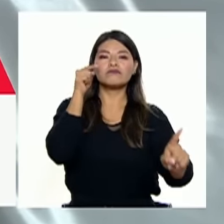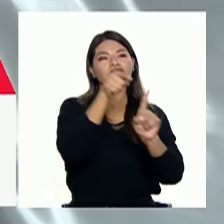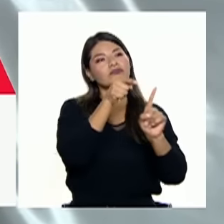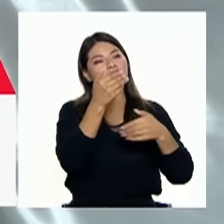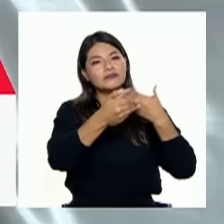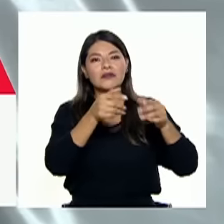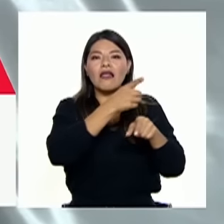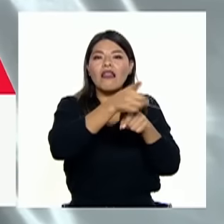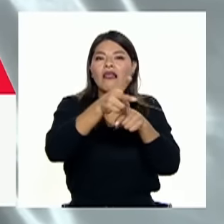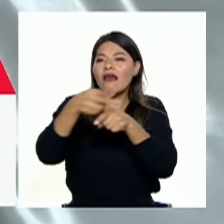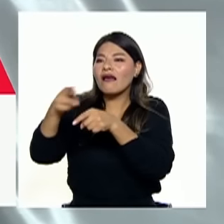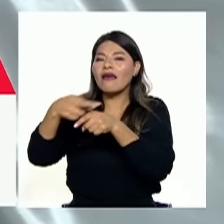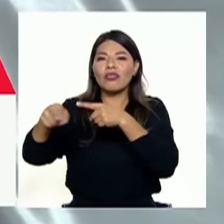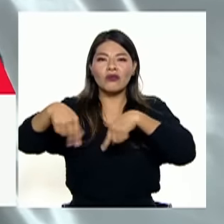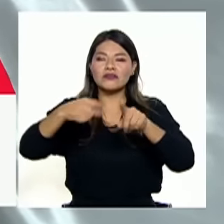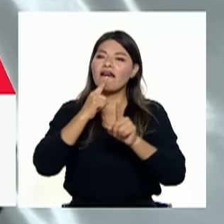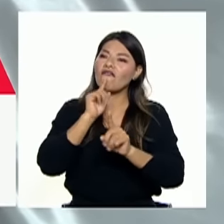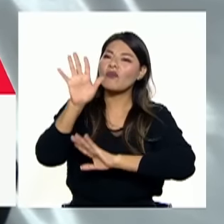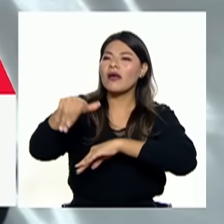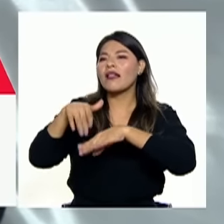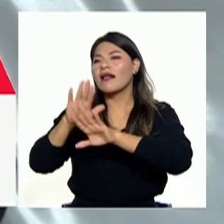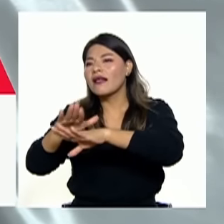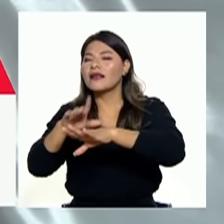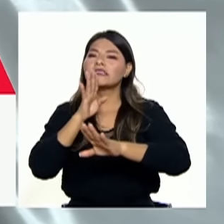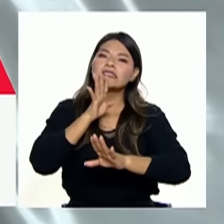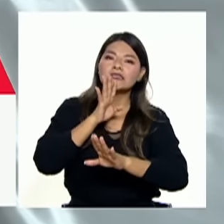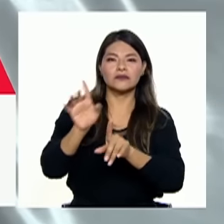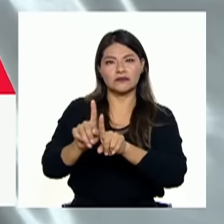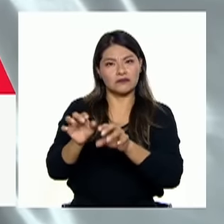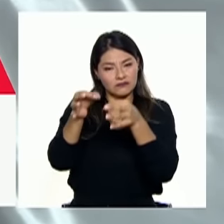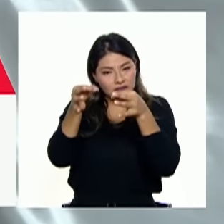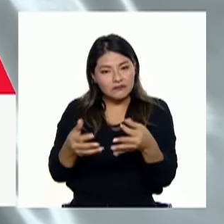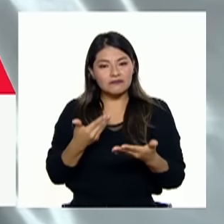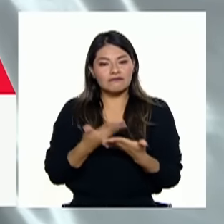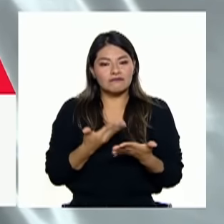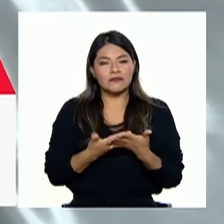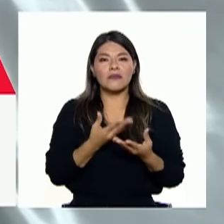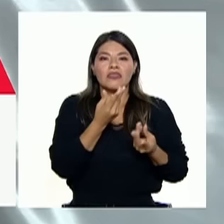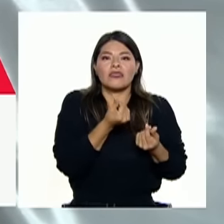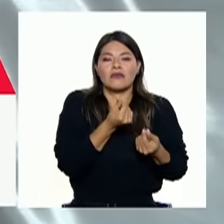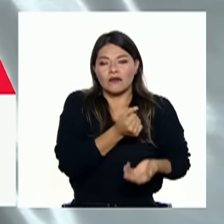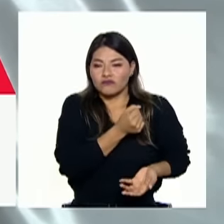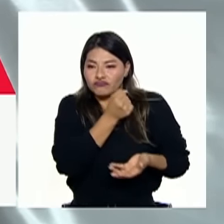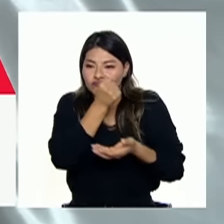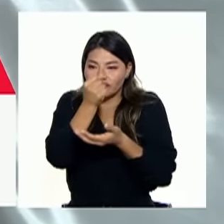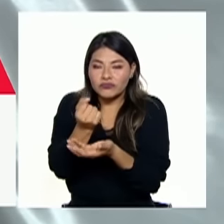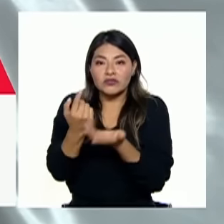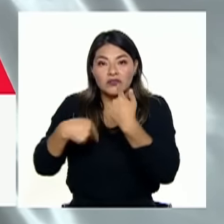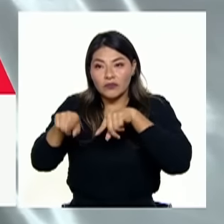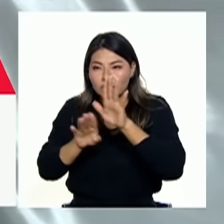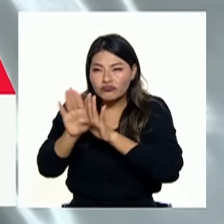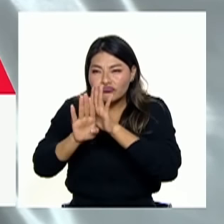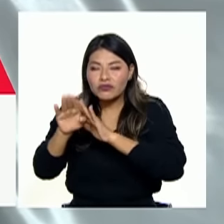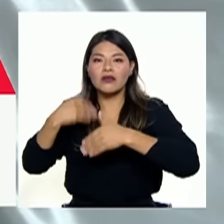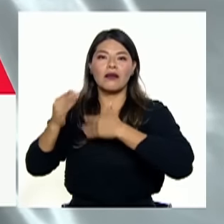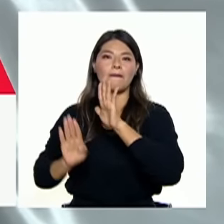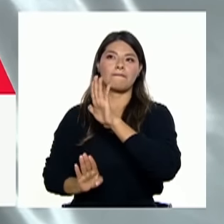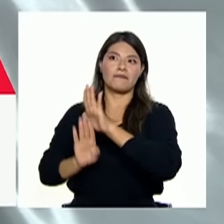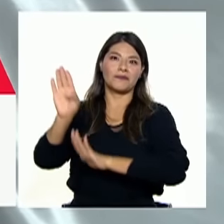regiones no son palabras, no son ofrecimientos. Requieren inversión productiva, que es lo único que nos llevará al